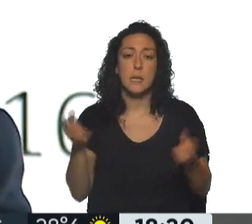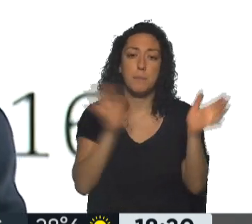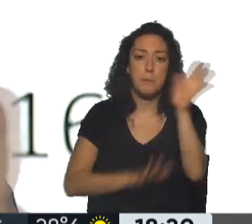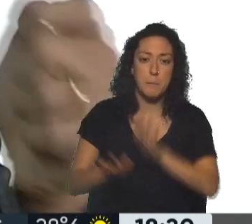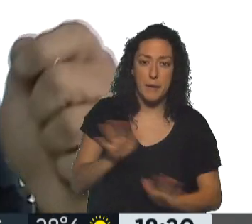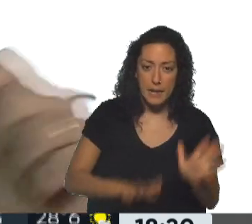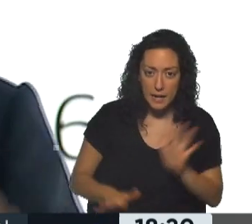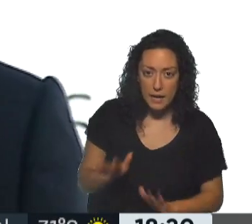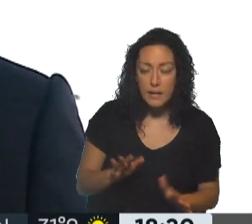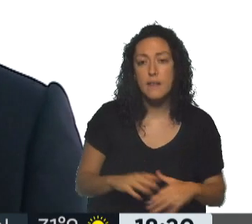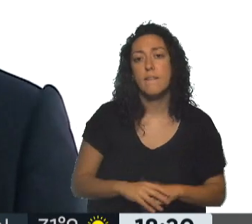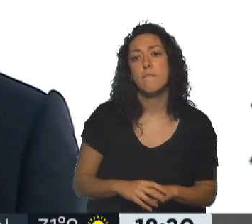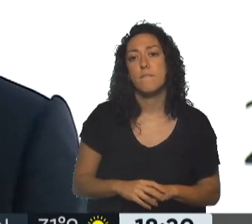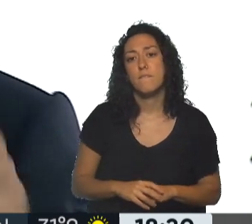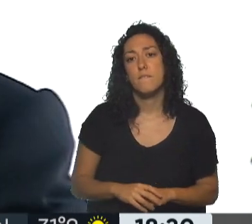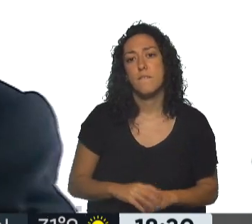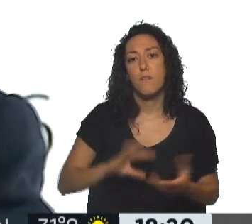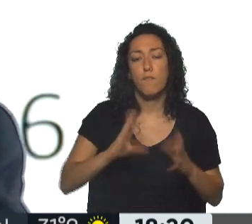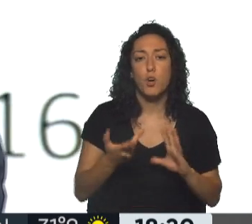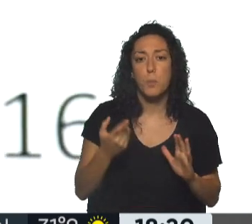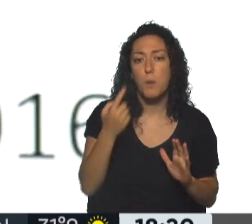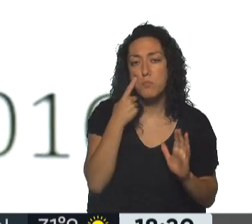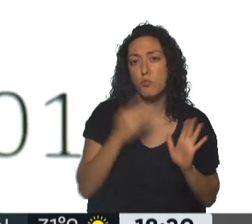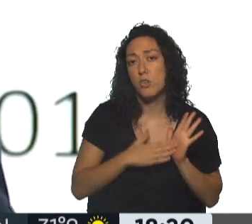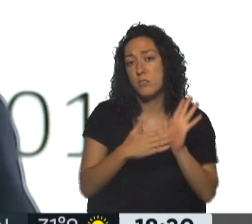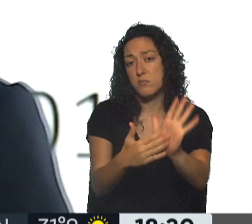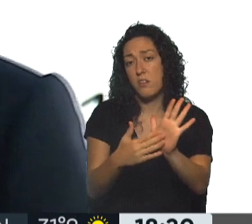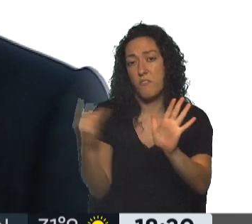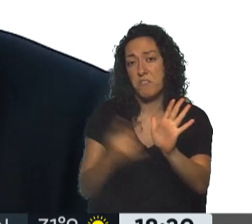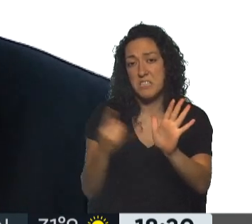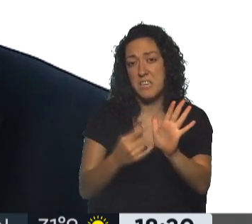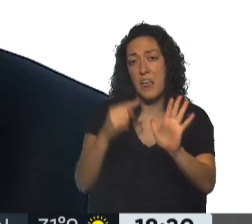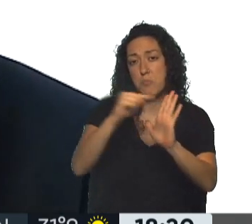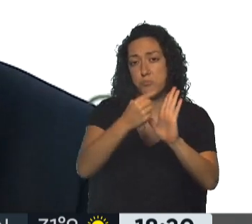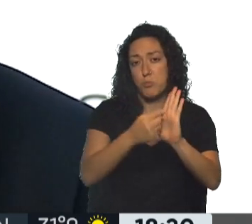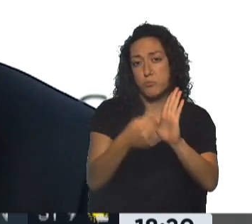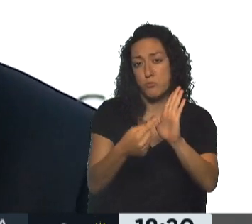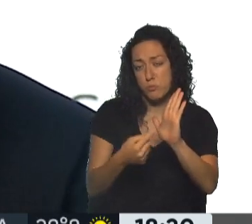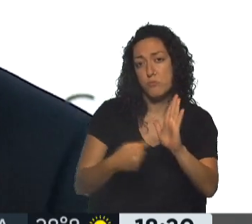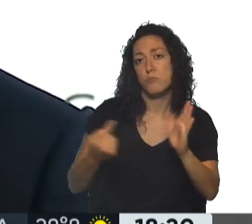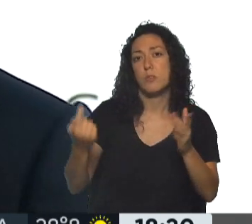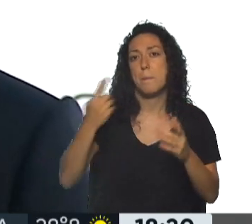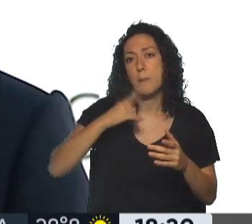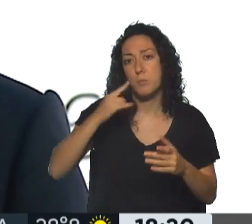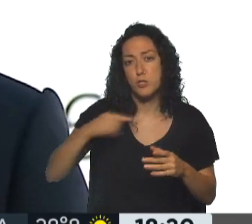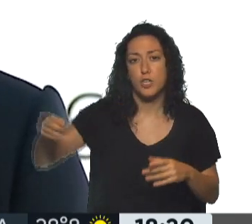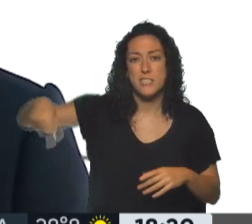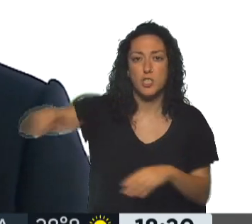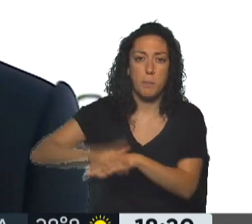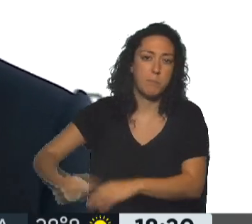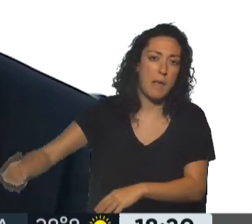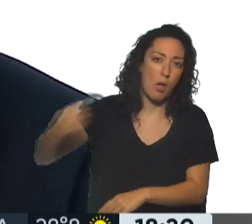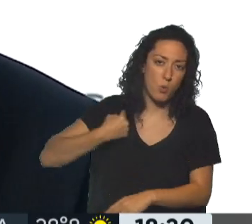cómo desarticular y cómo demostrar la falsedad de cada uno de estas operaciones infames a las